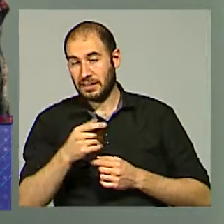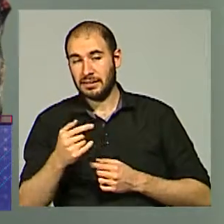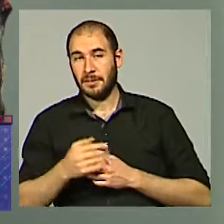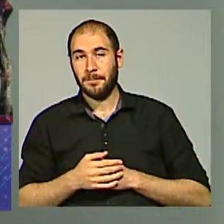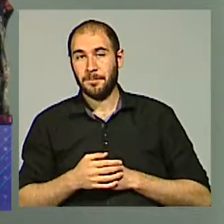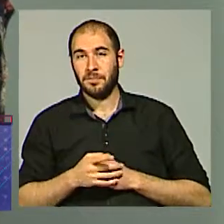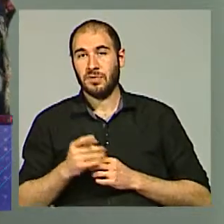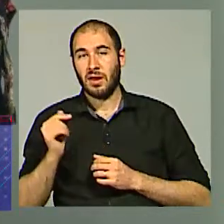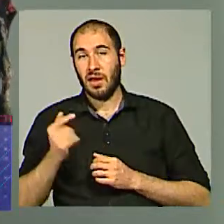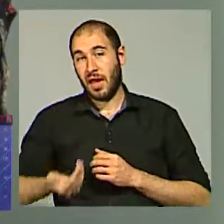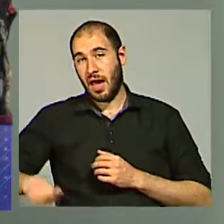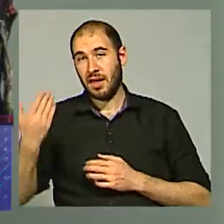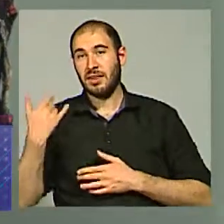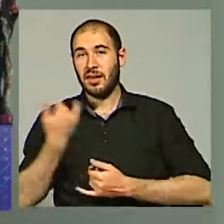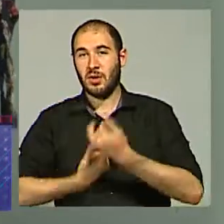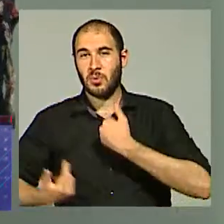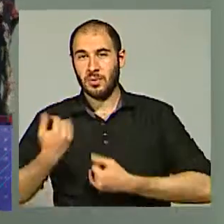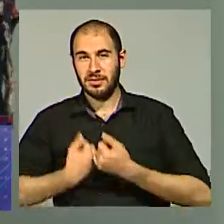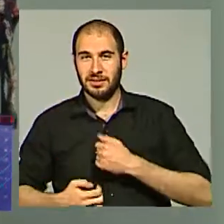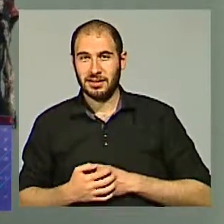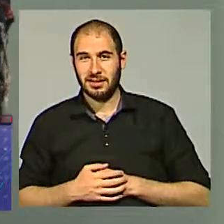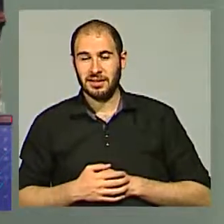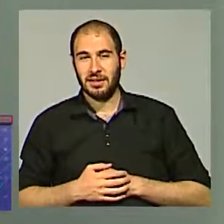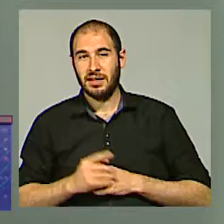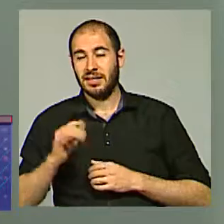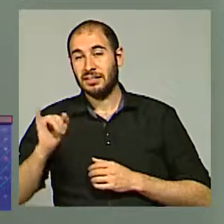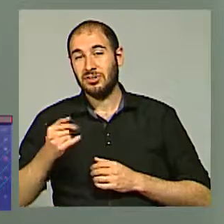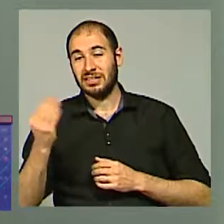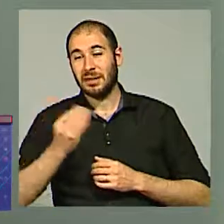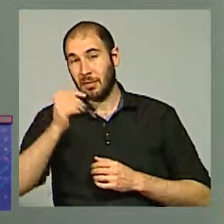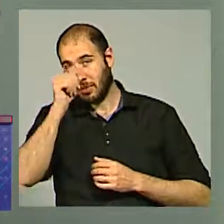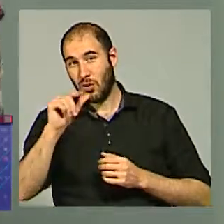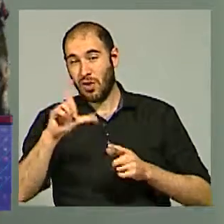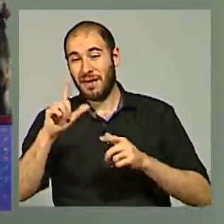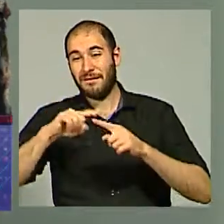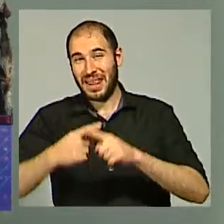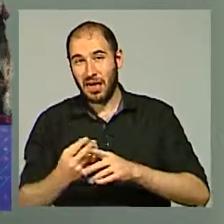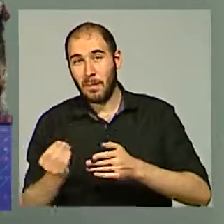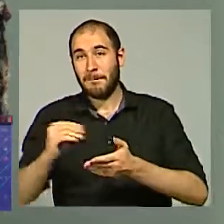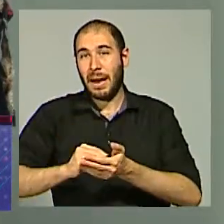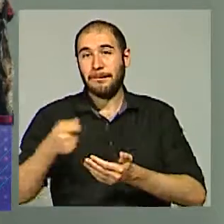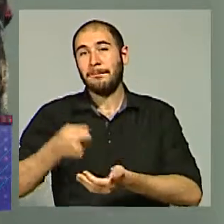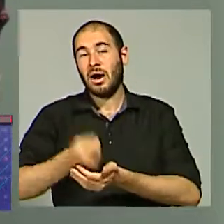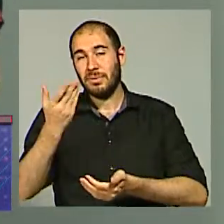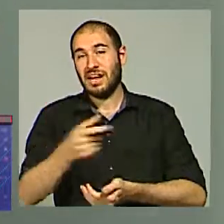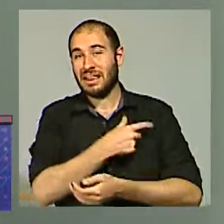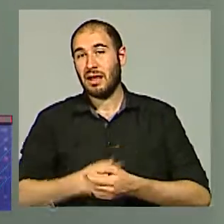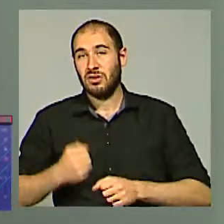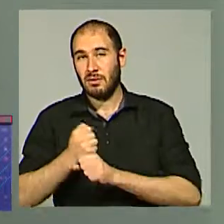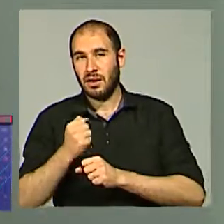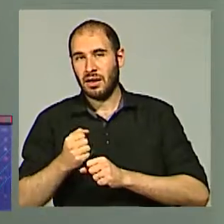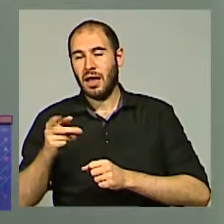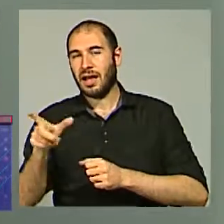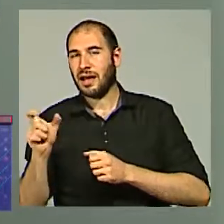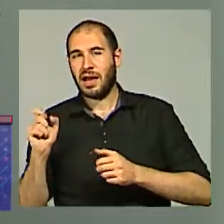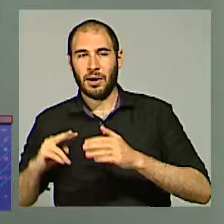cuando hace algunos días hablaban de que con el inminente fin de semana largo más el cobro a estatales podían llegar a colapsarse